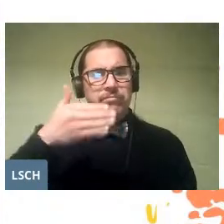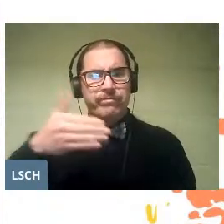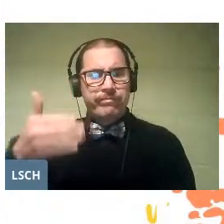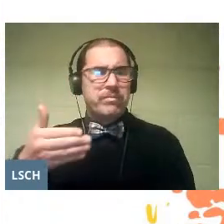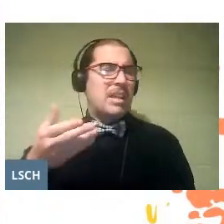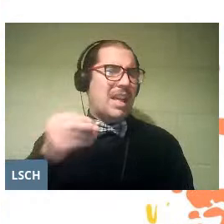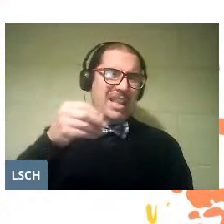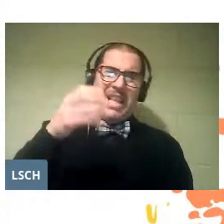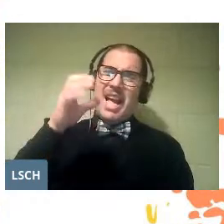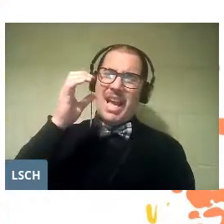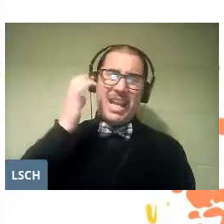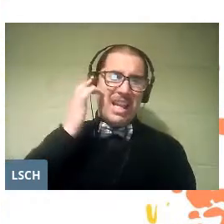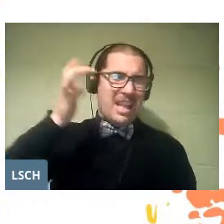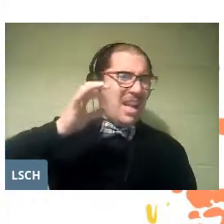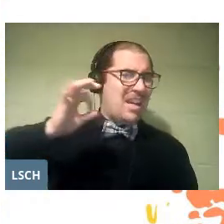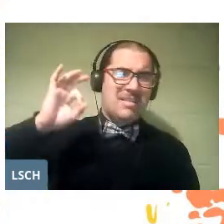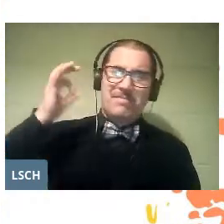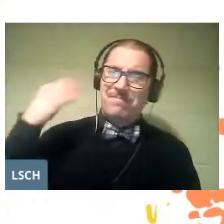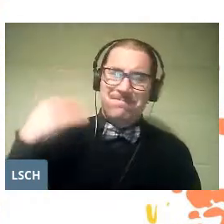tan